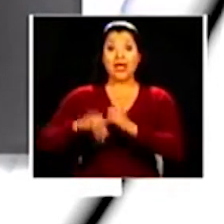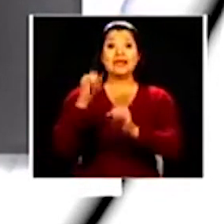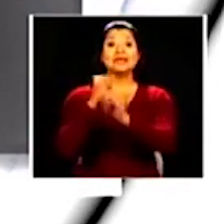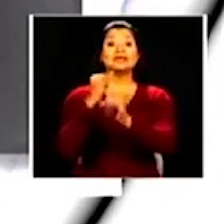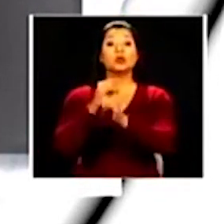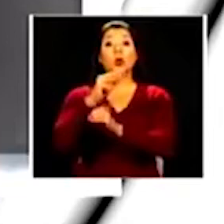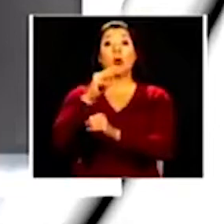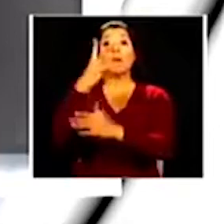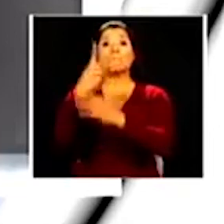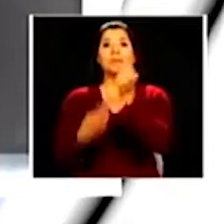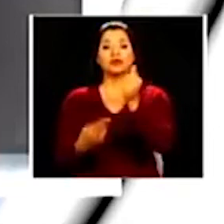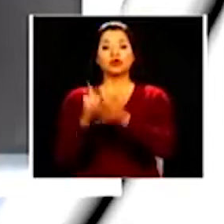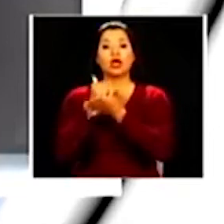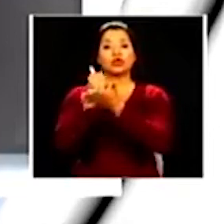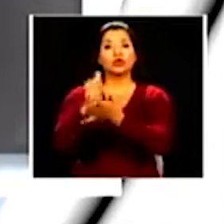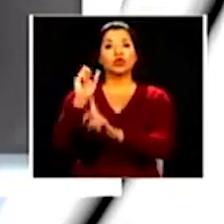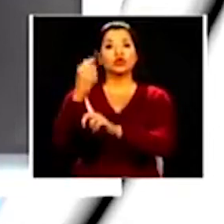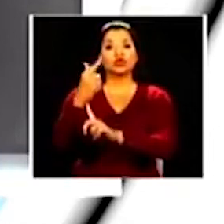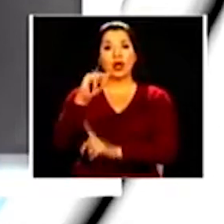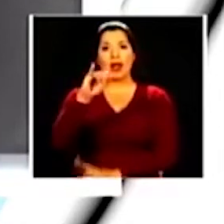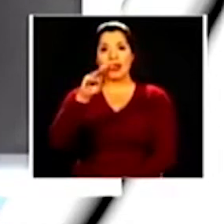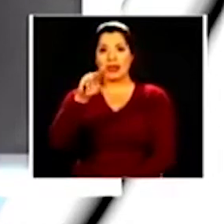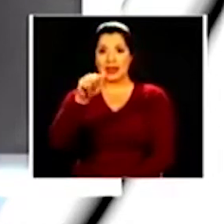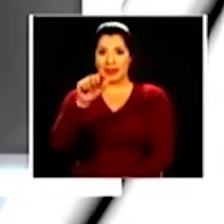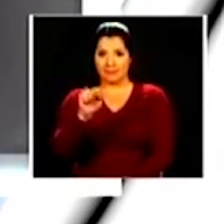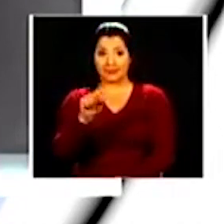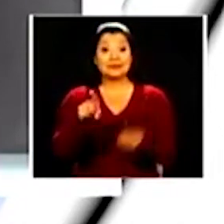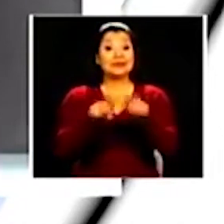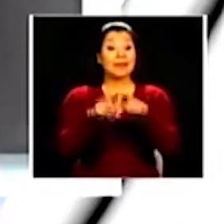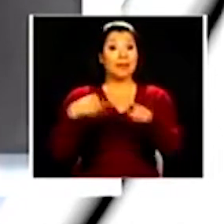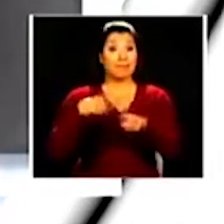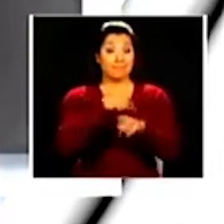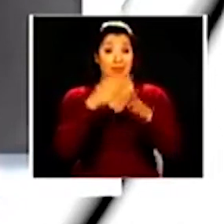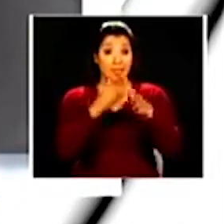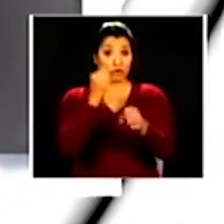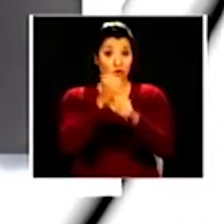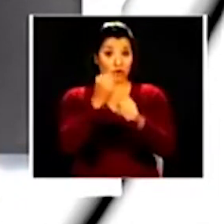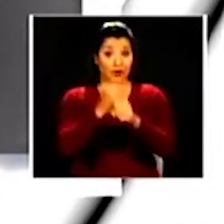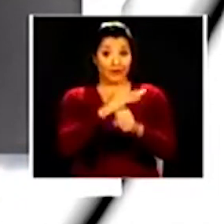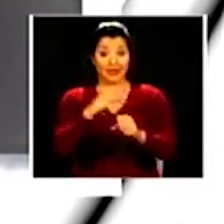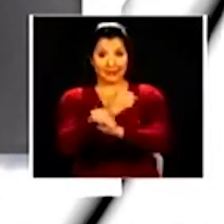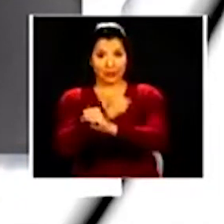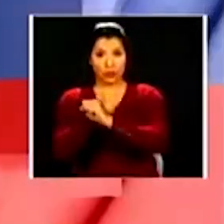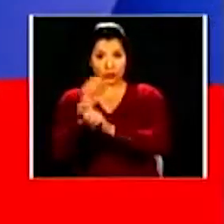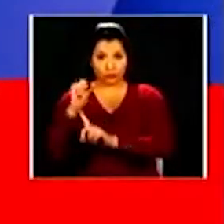Mixto de Ayuda Social, IMAS, y ministro de Trabajo y Seguridad Social.